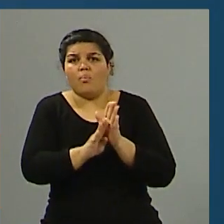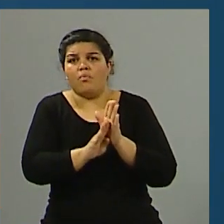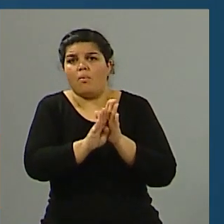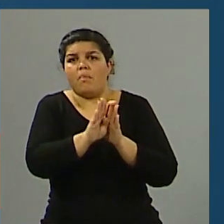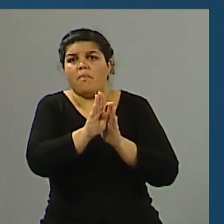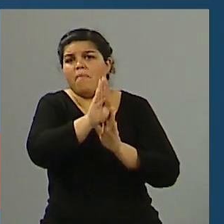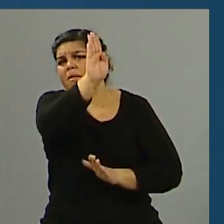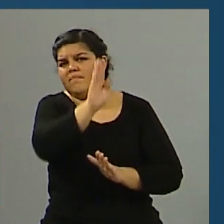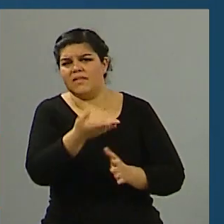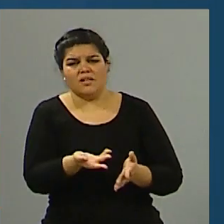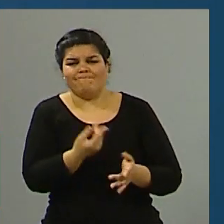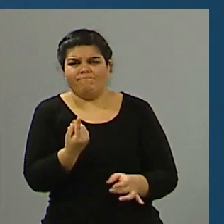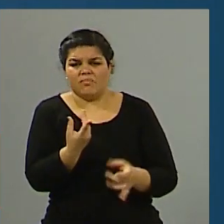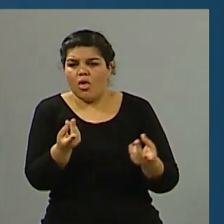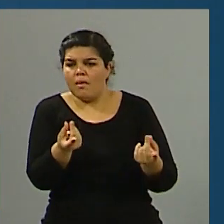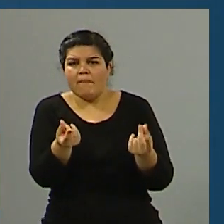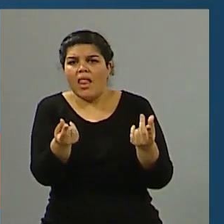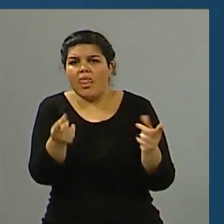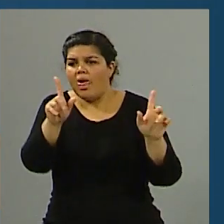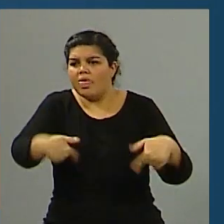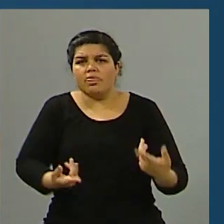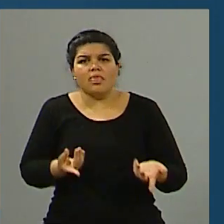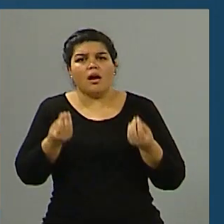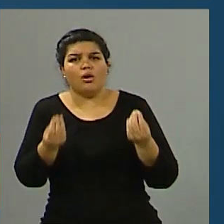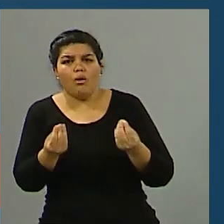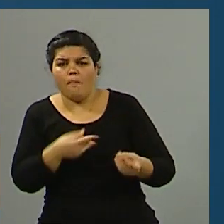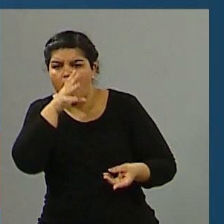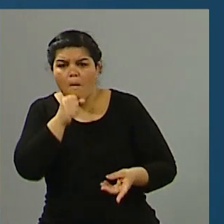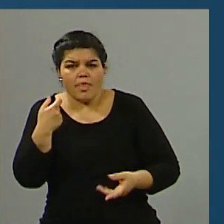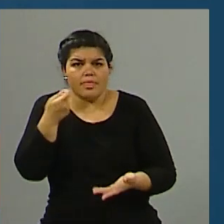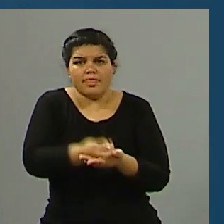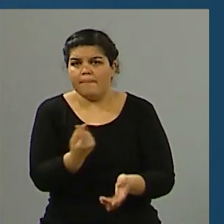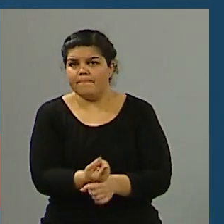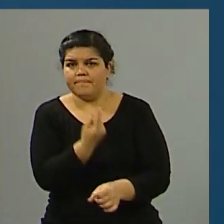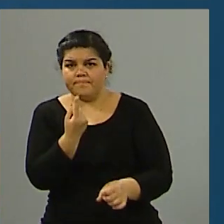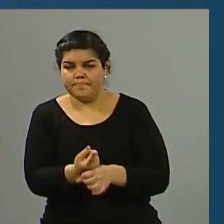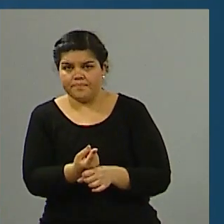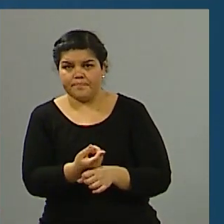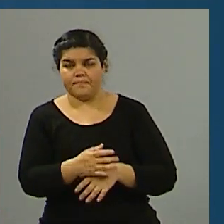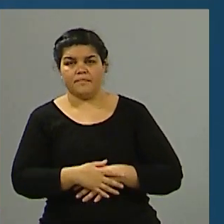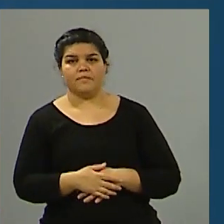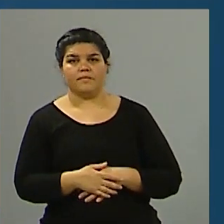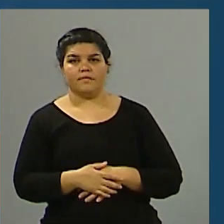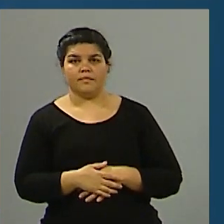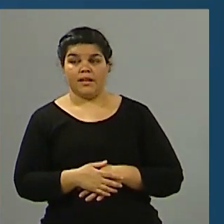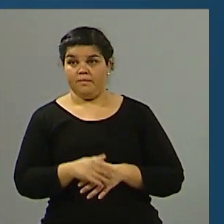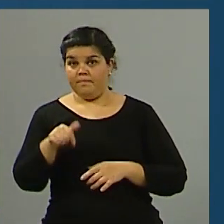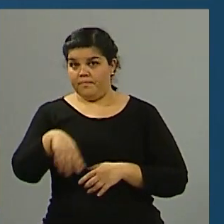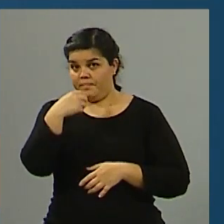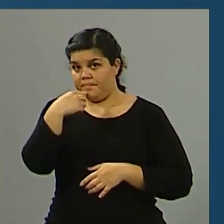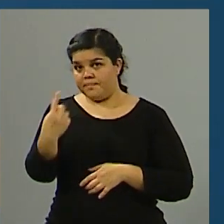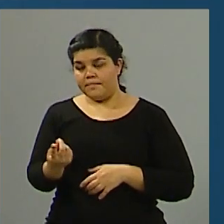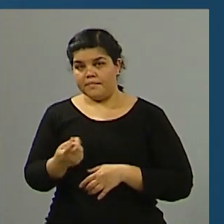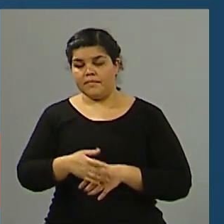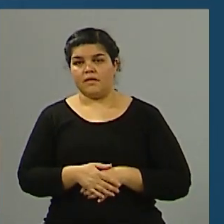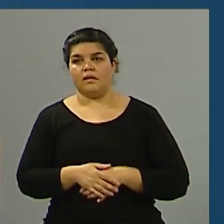de dinero como para poder seguir sacando y amortizando esta situación. Fernando, la pregunta ahora es si se